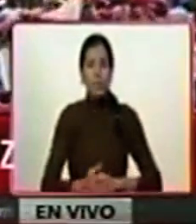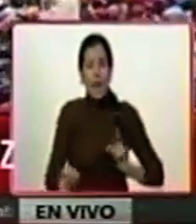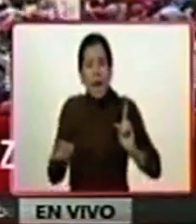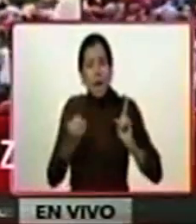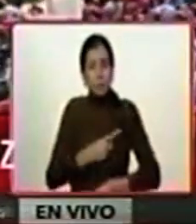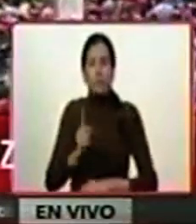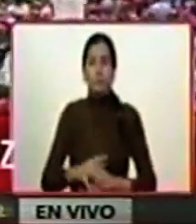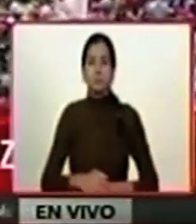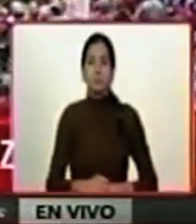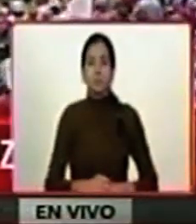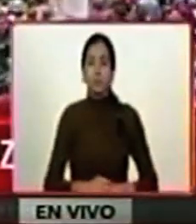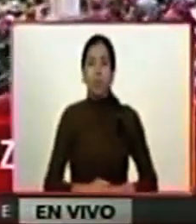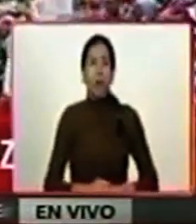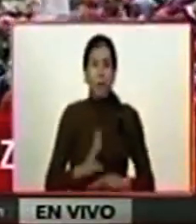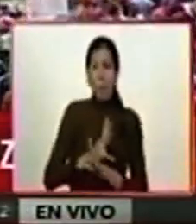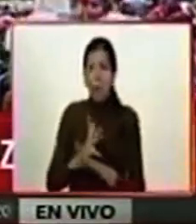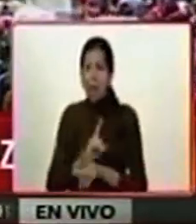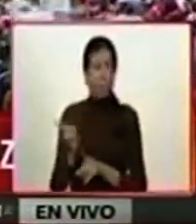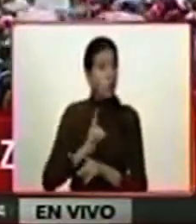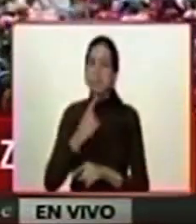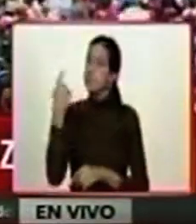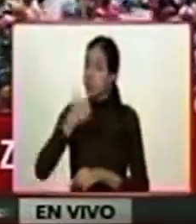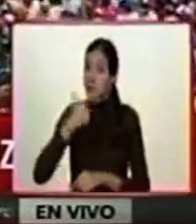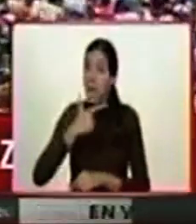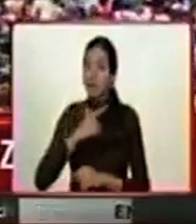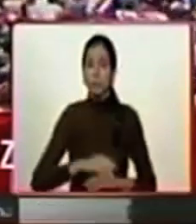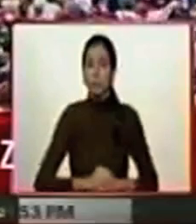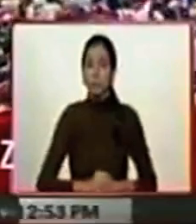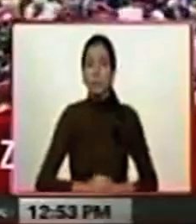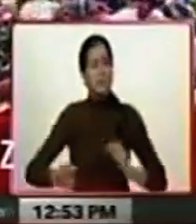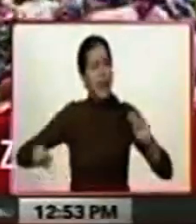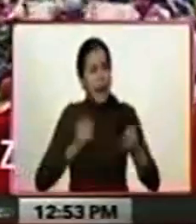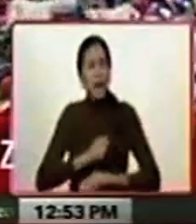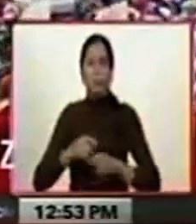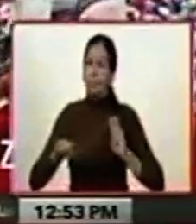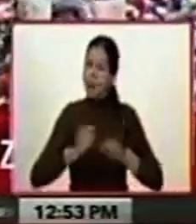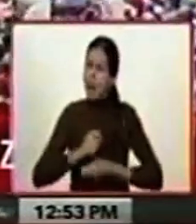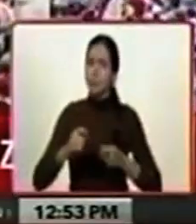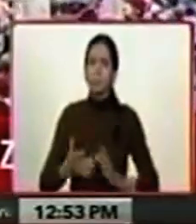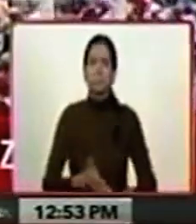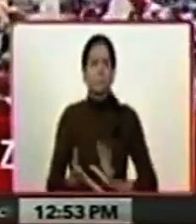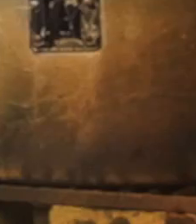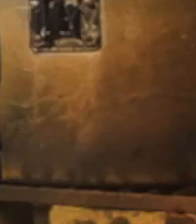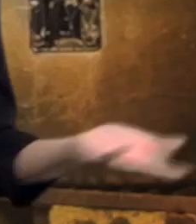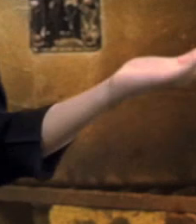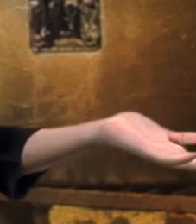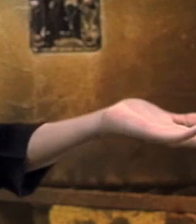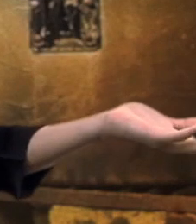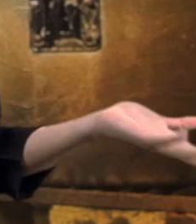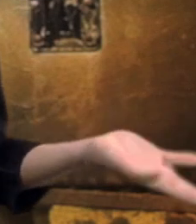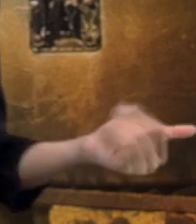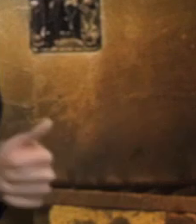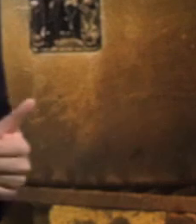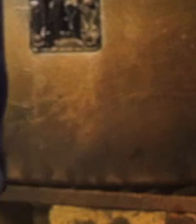no es una guachafita, esto es en serio, compatriotas. Vamos a cambiar radicalmente la realidad de la frontera y vamos... Pues así como lo